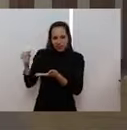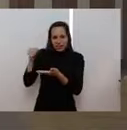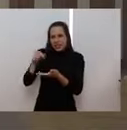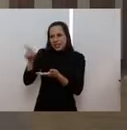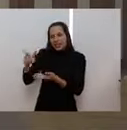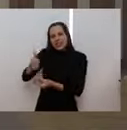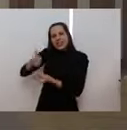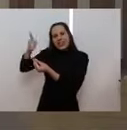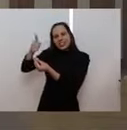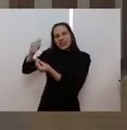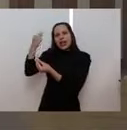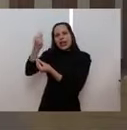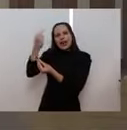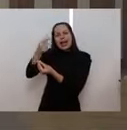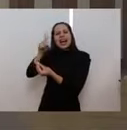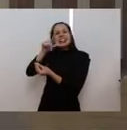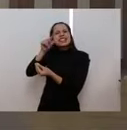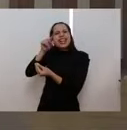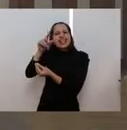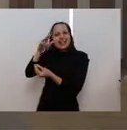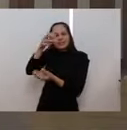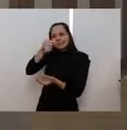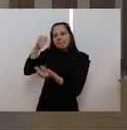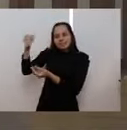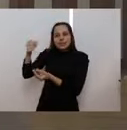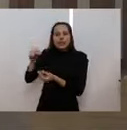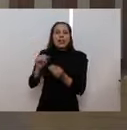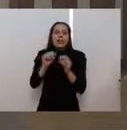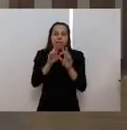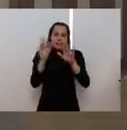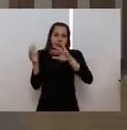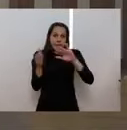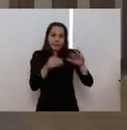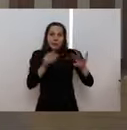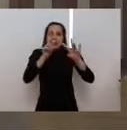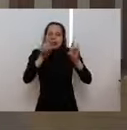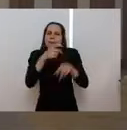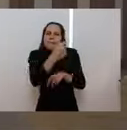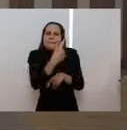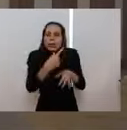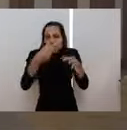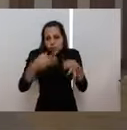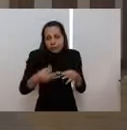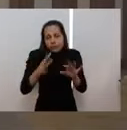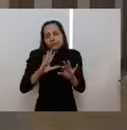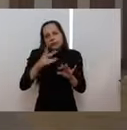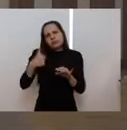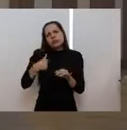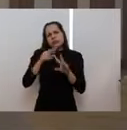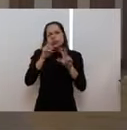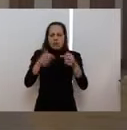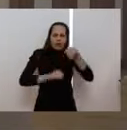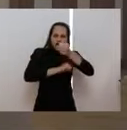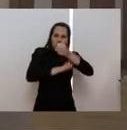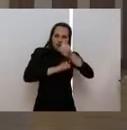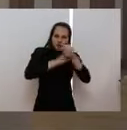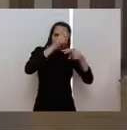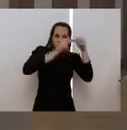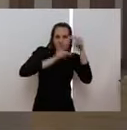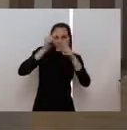en cuanto a la inversión que es la pregunta el hospital todas sus inversiones están destinadas al fortalecimiento de su infraestructura